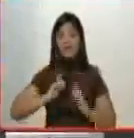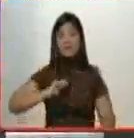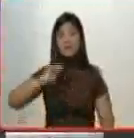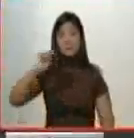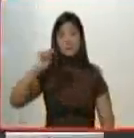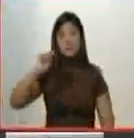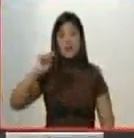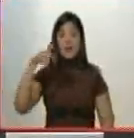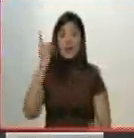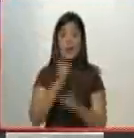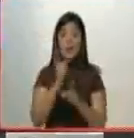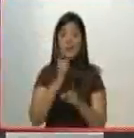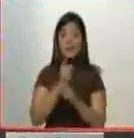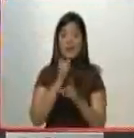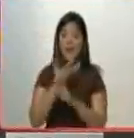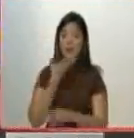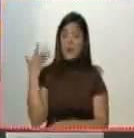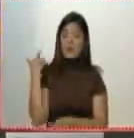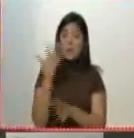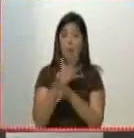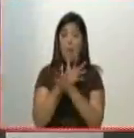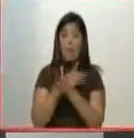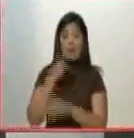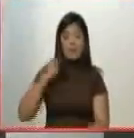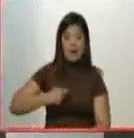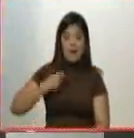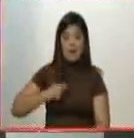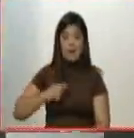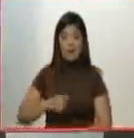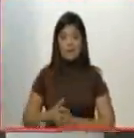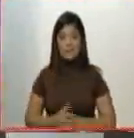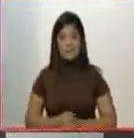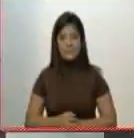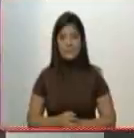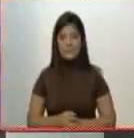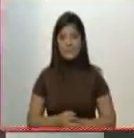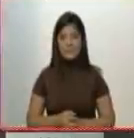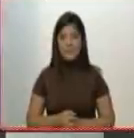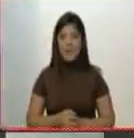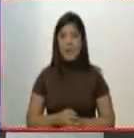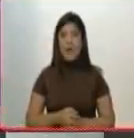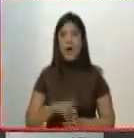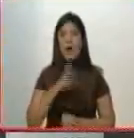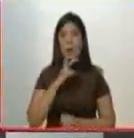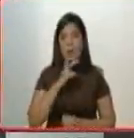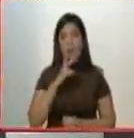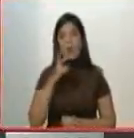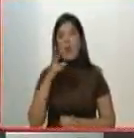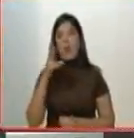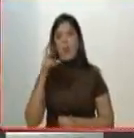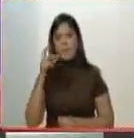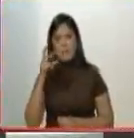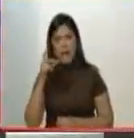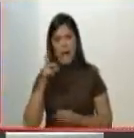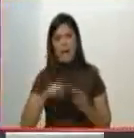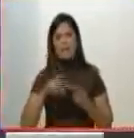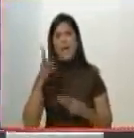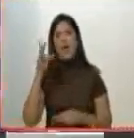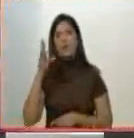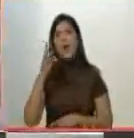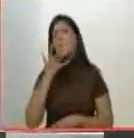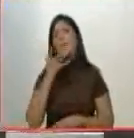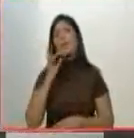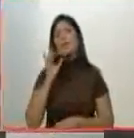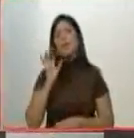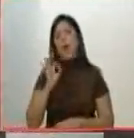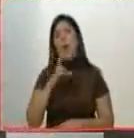vieron acción en los pasados Juegos Panamericanos, medallistas de plata, medallistas de oro, medallistas de bronce, como es el caso,